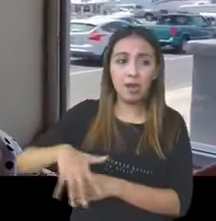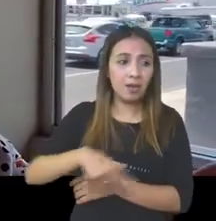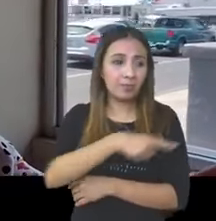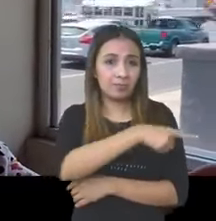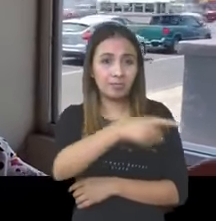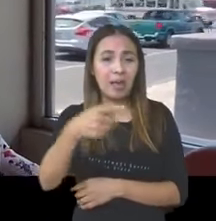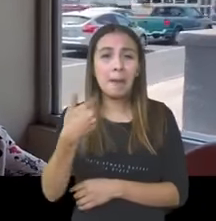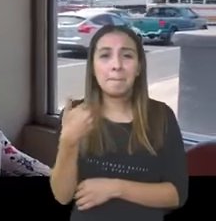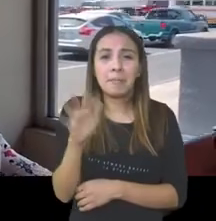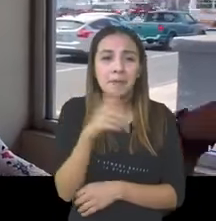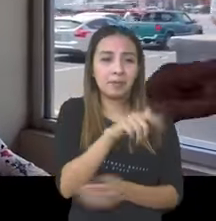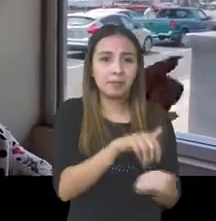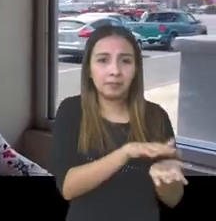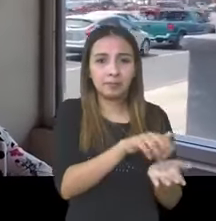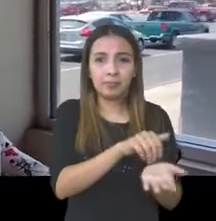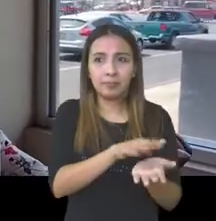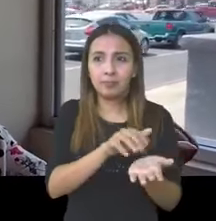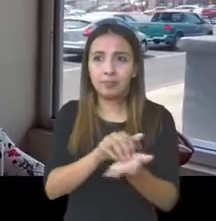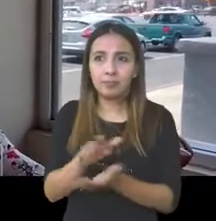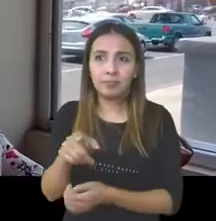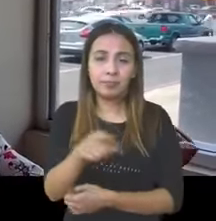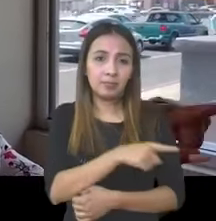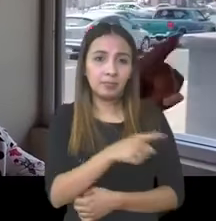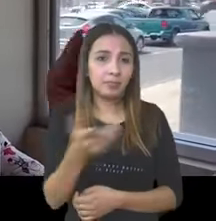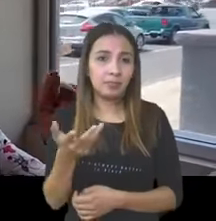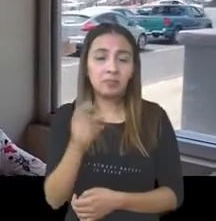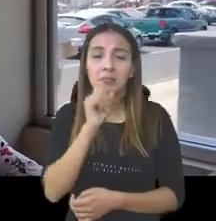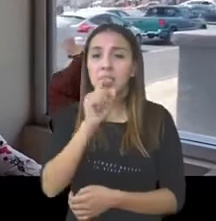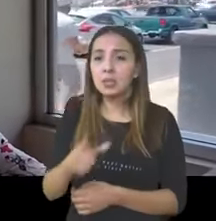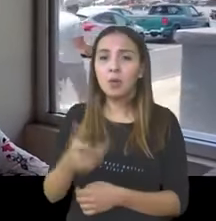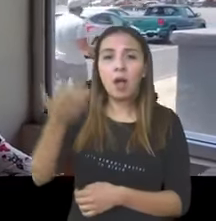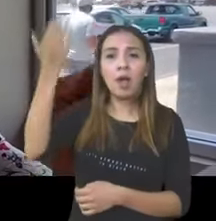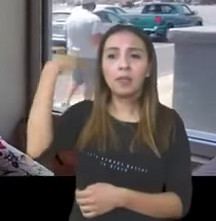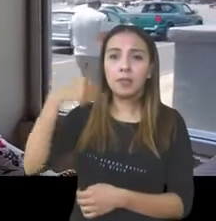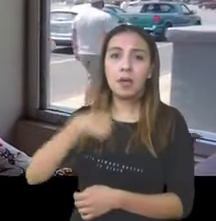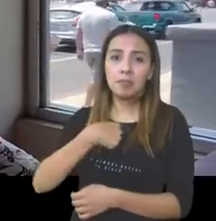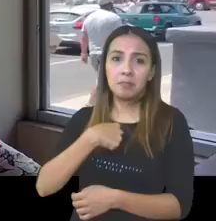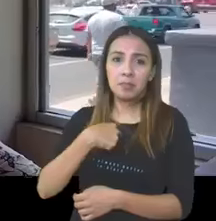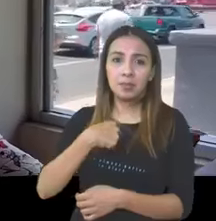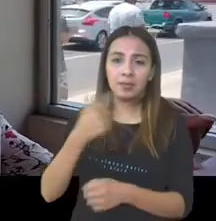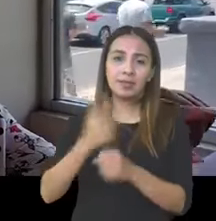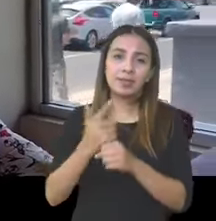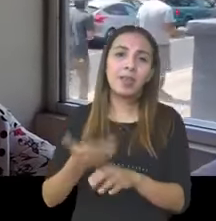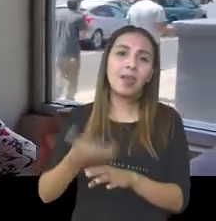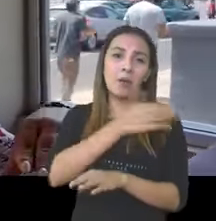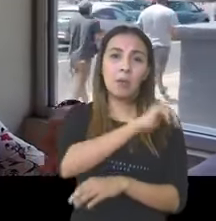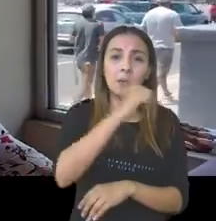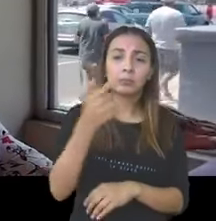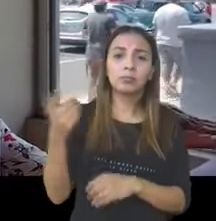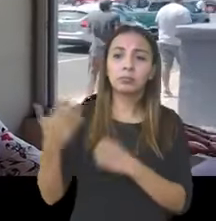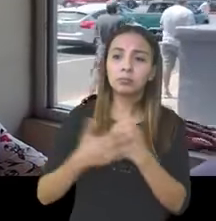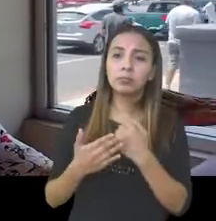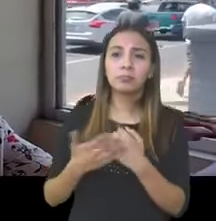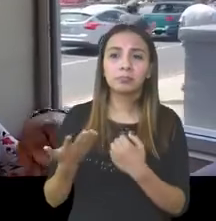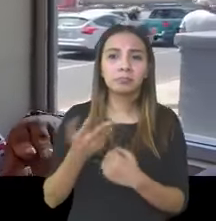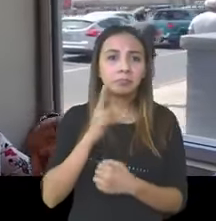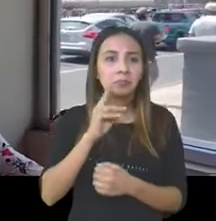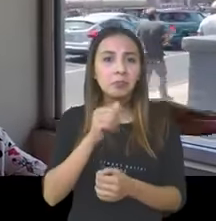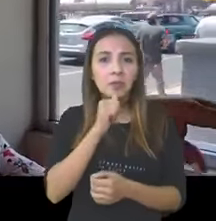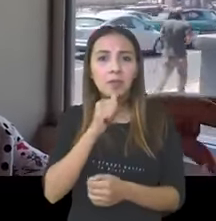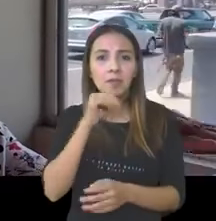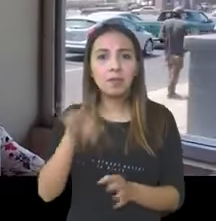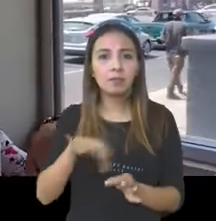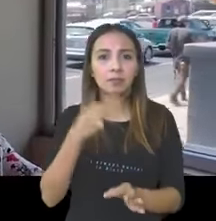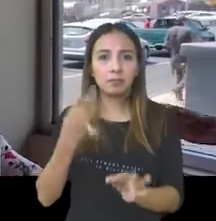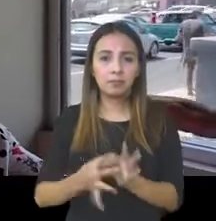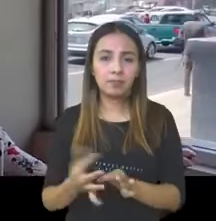las acaban de despedir, me lo argumentó a mí la licenciada que estaba en el momento. Entonces veo que está... Además lo que ha cambiado son